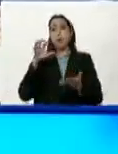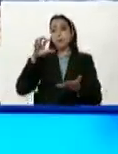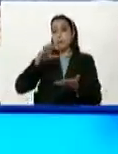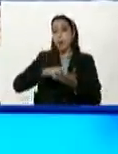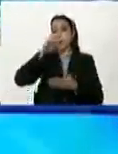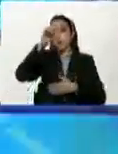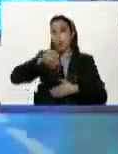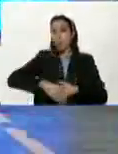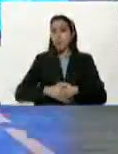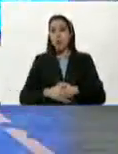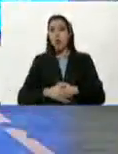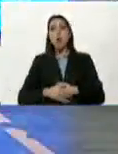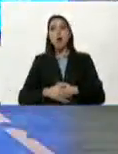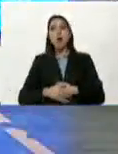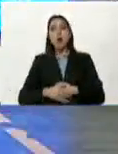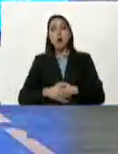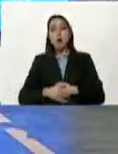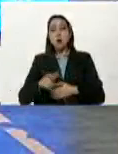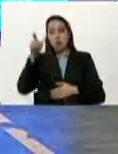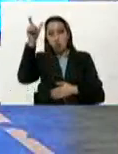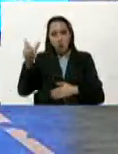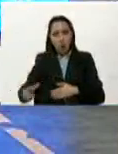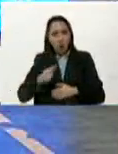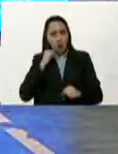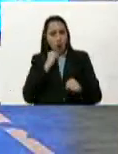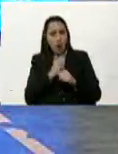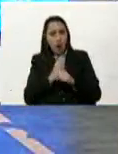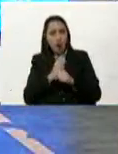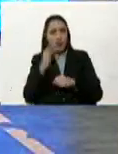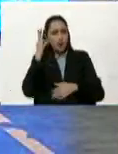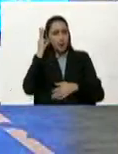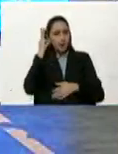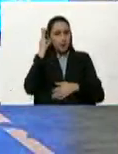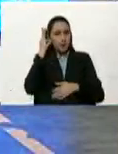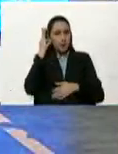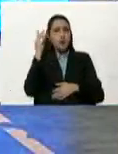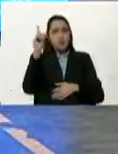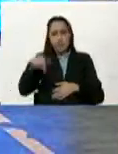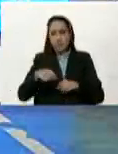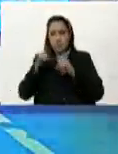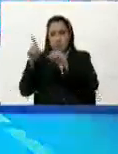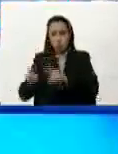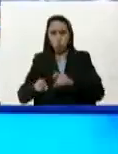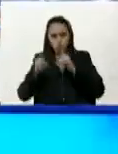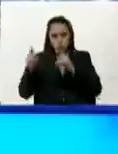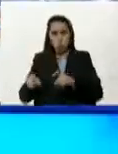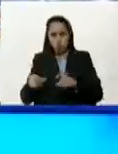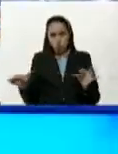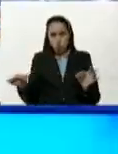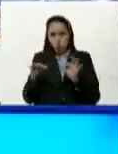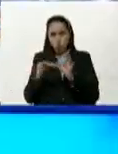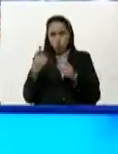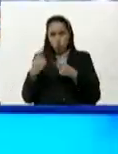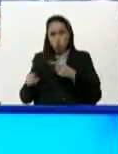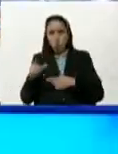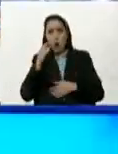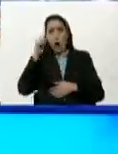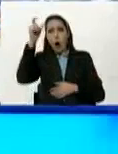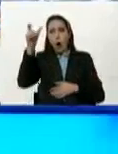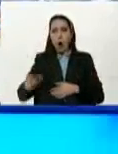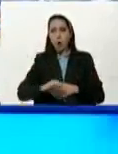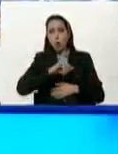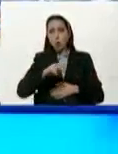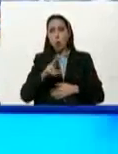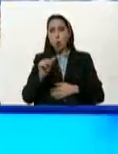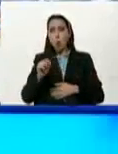la productora agrícola andrea méndez con el productor agrícola juan